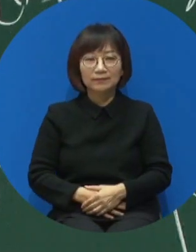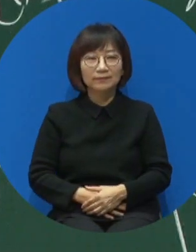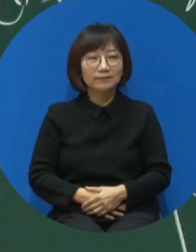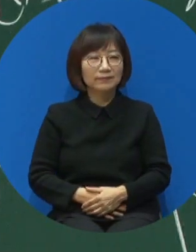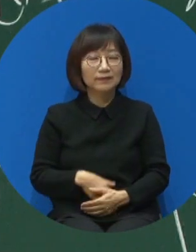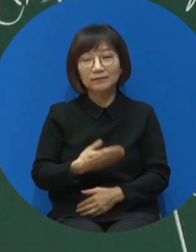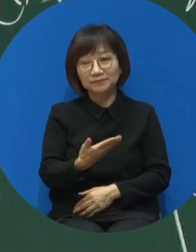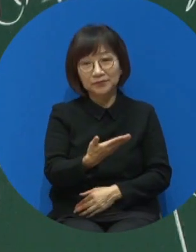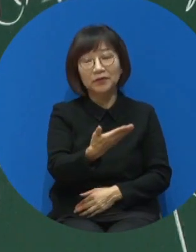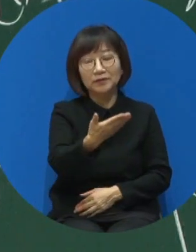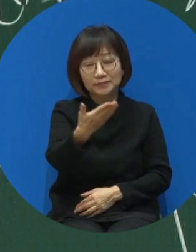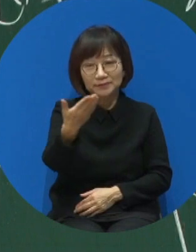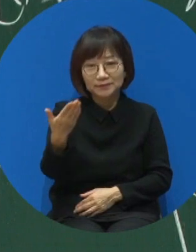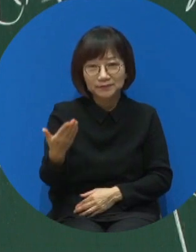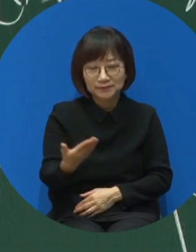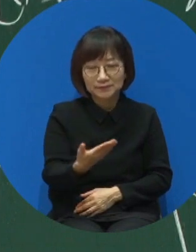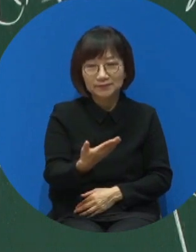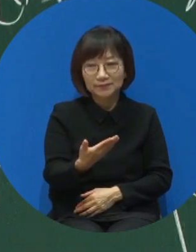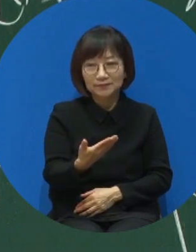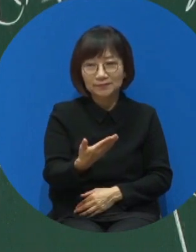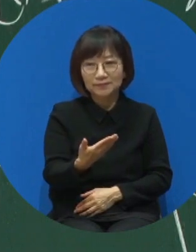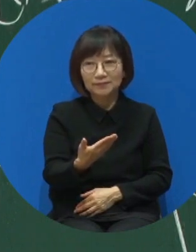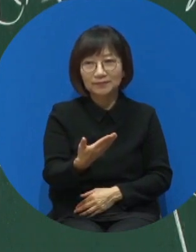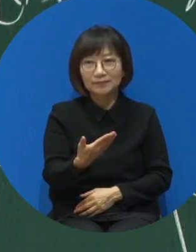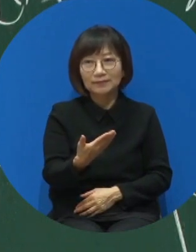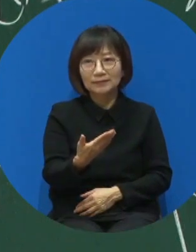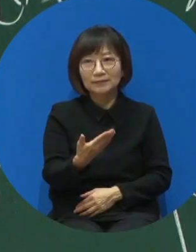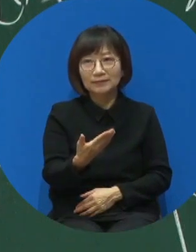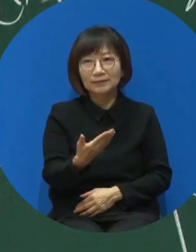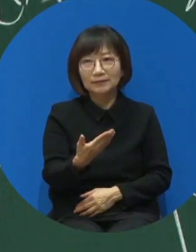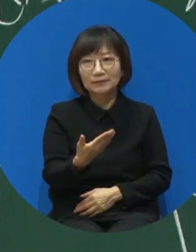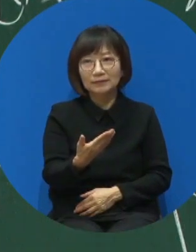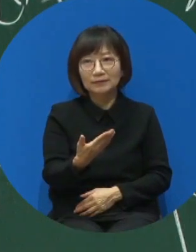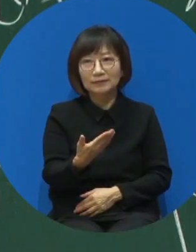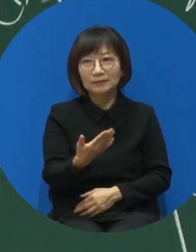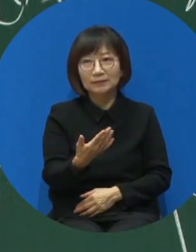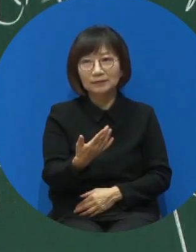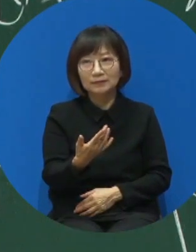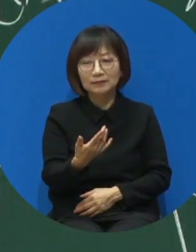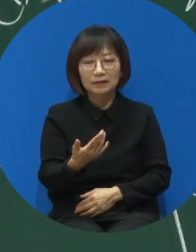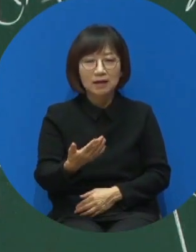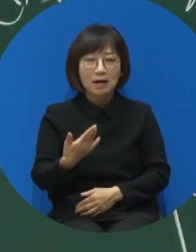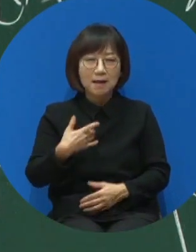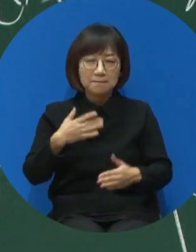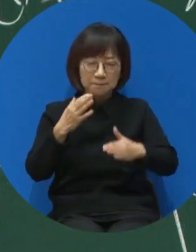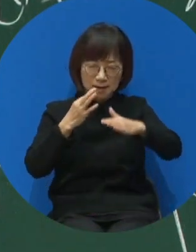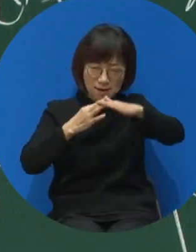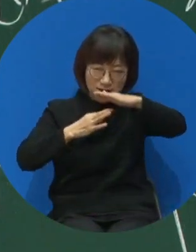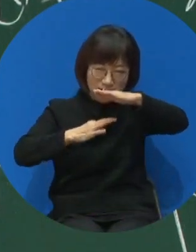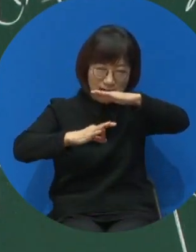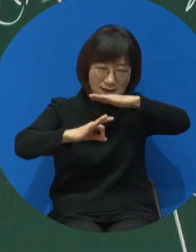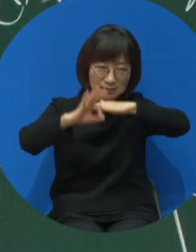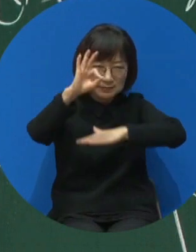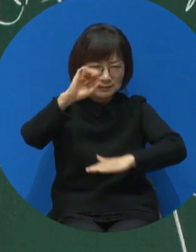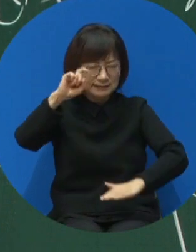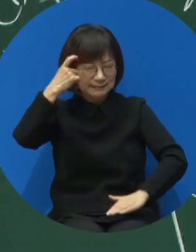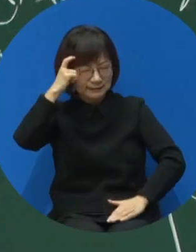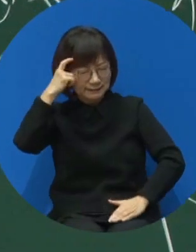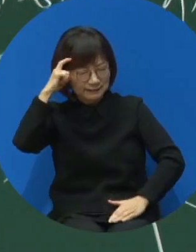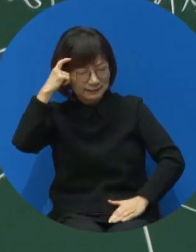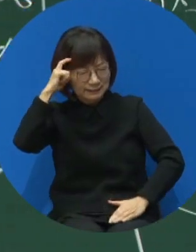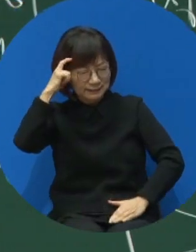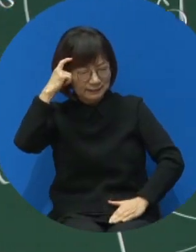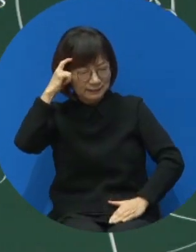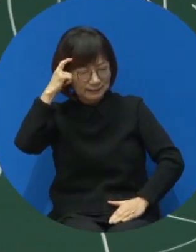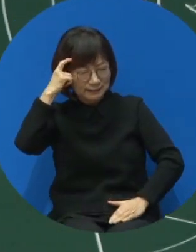piensen esto durante toda la noche linux y desarrolla pinta indudablemente eso me va a atrapar por 4 anys